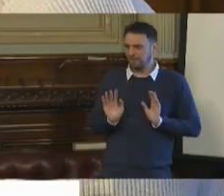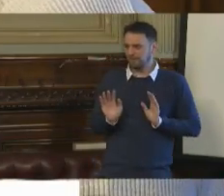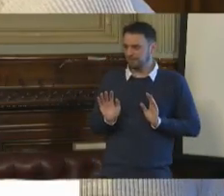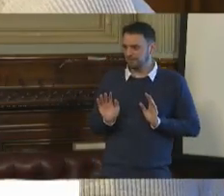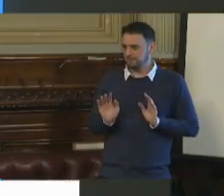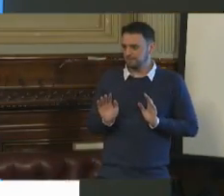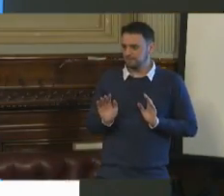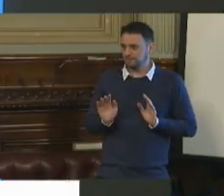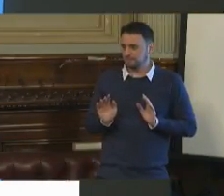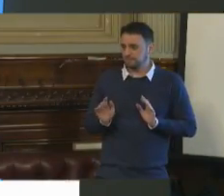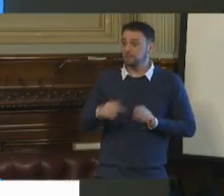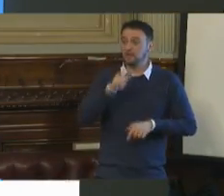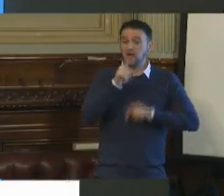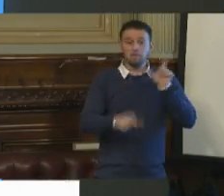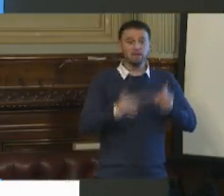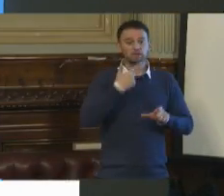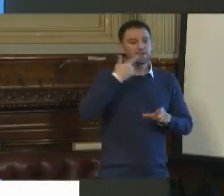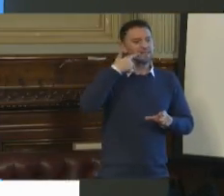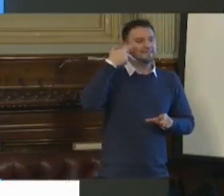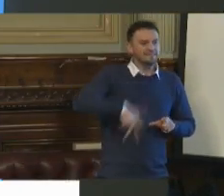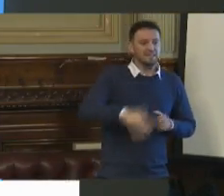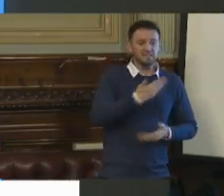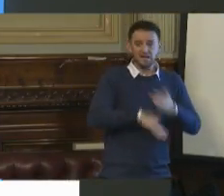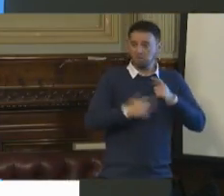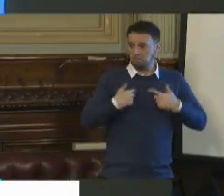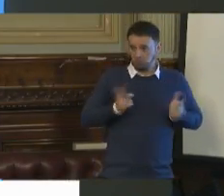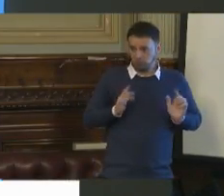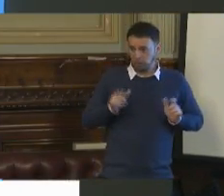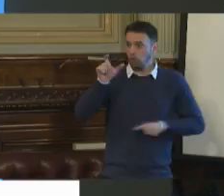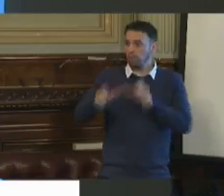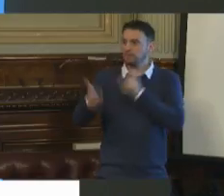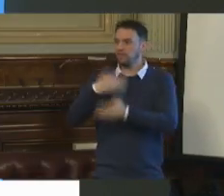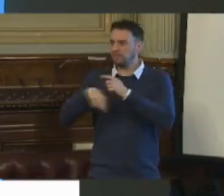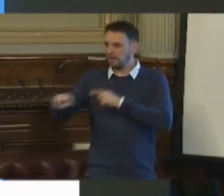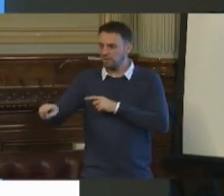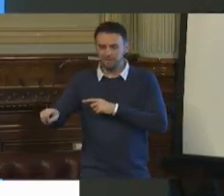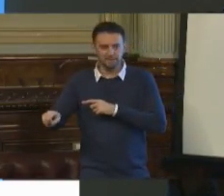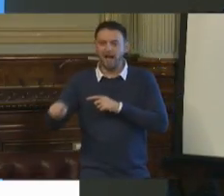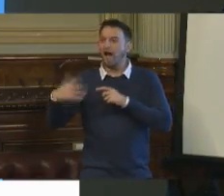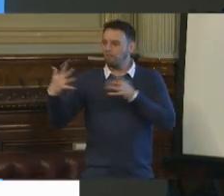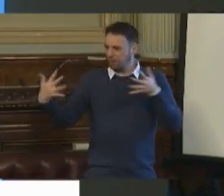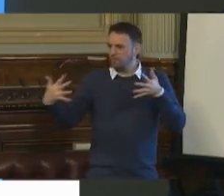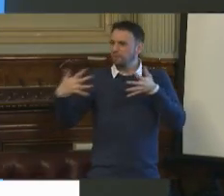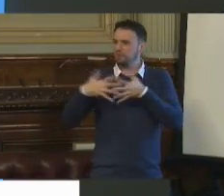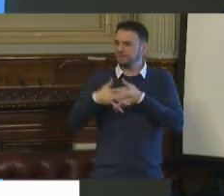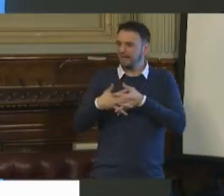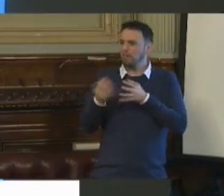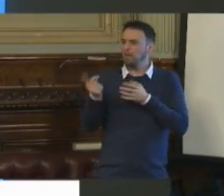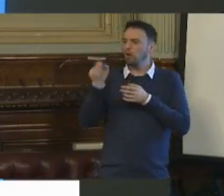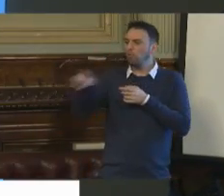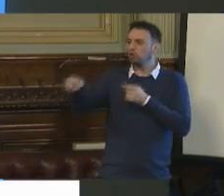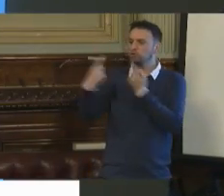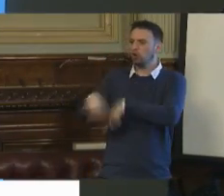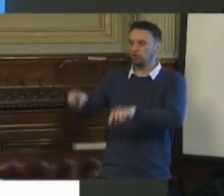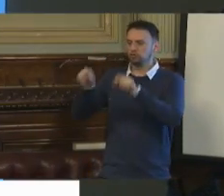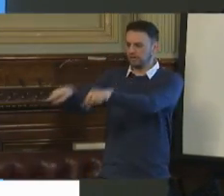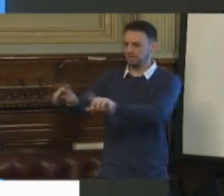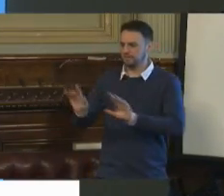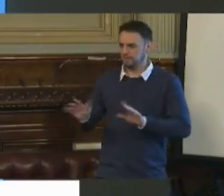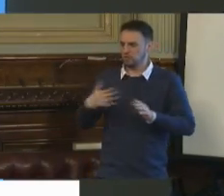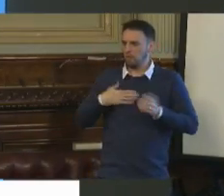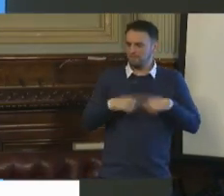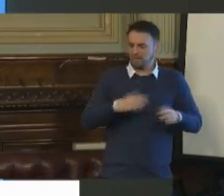que para las personas sin discapacidad y esto es como una especie de convicción de que hubiera dos clases de